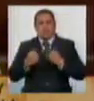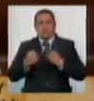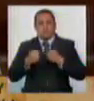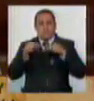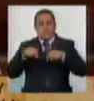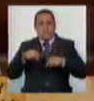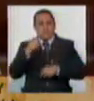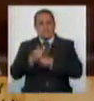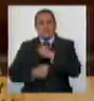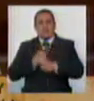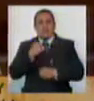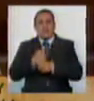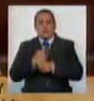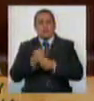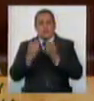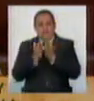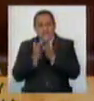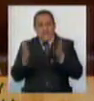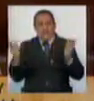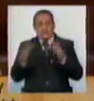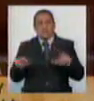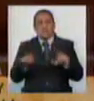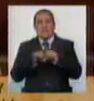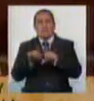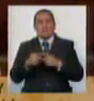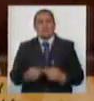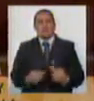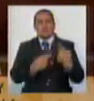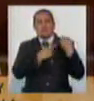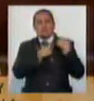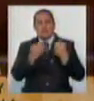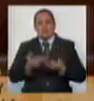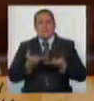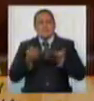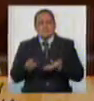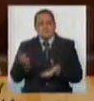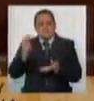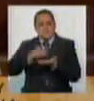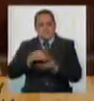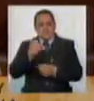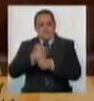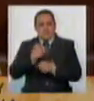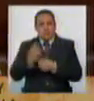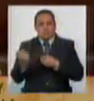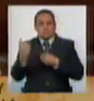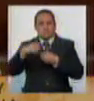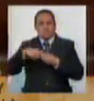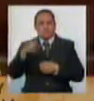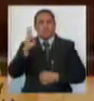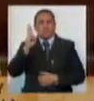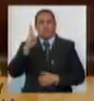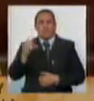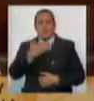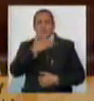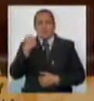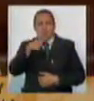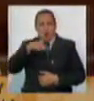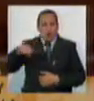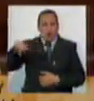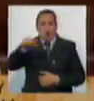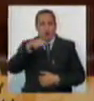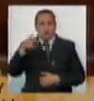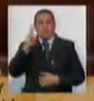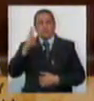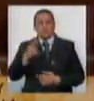Este año se abre un concurso de nombramientos de 20.000 plazas adicionales para poner a los mejores profesores